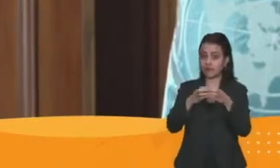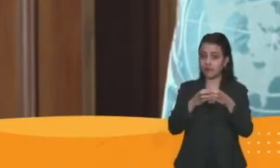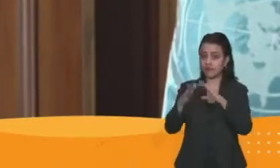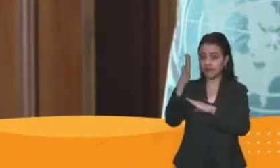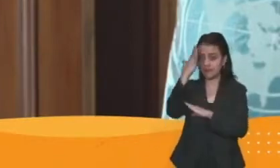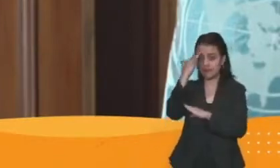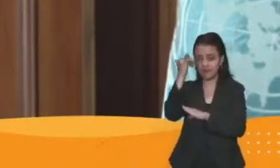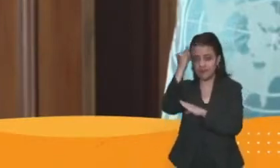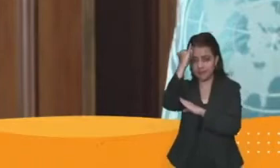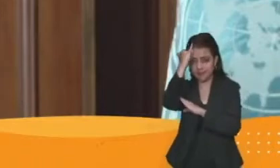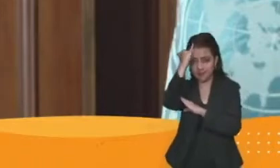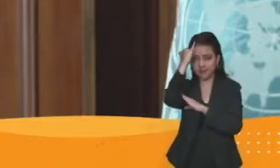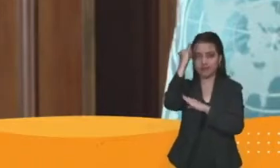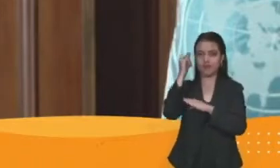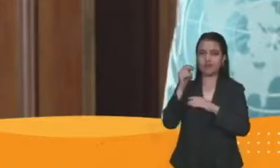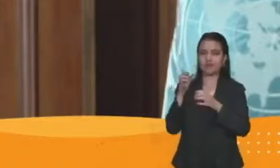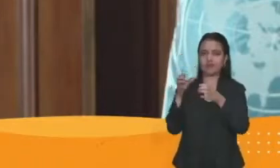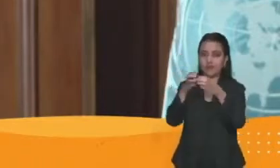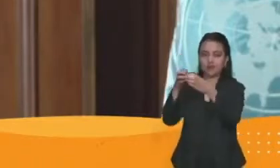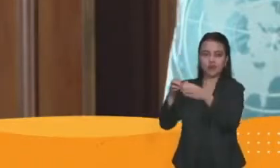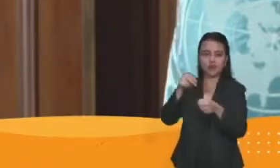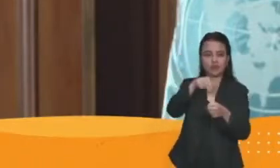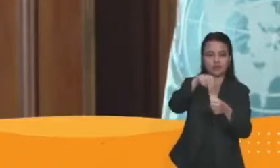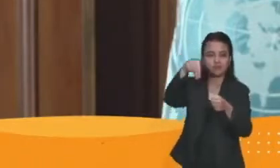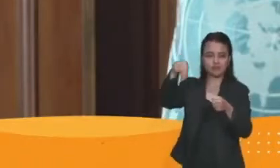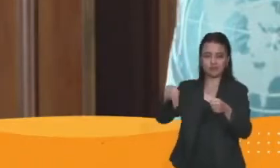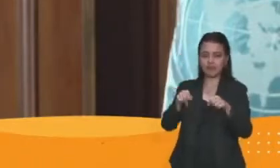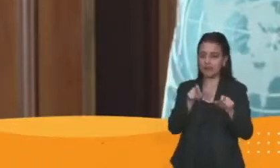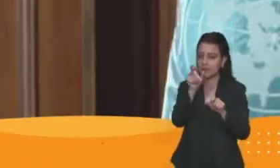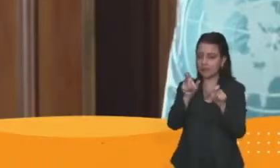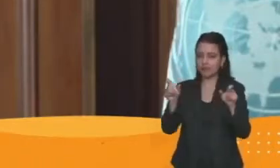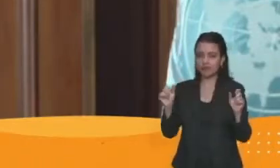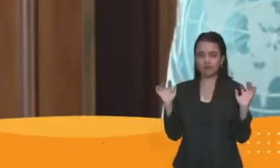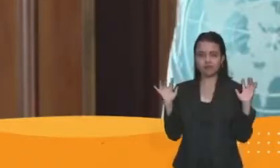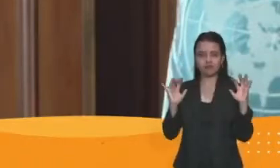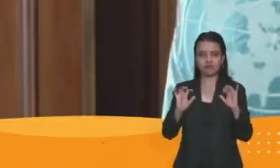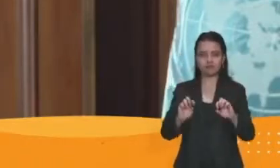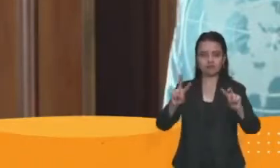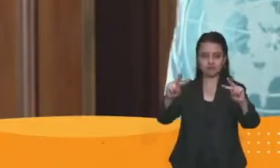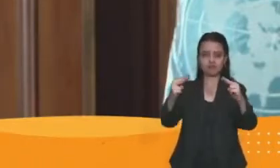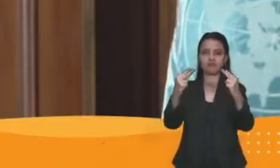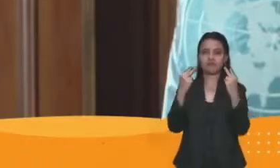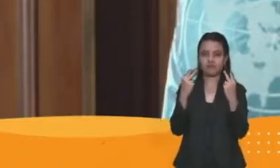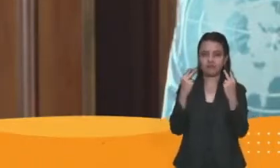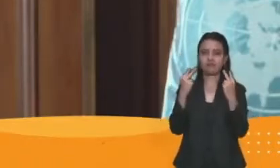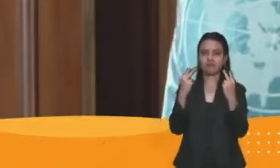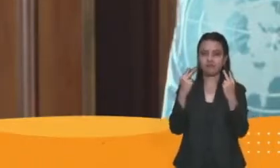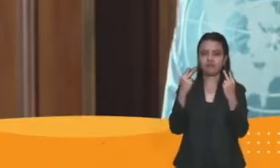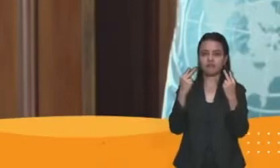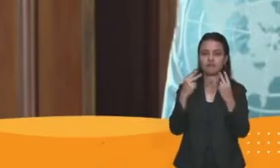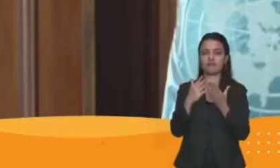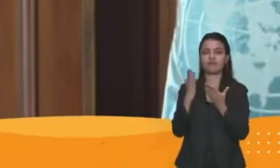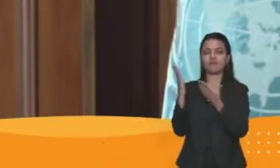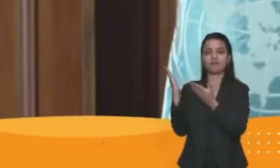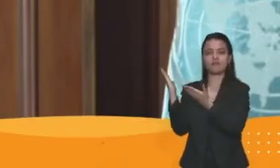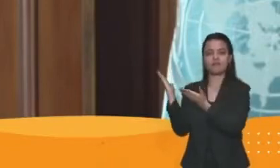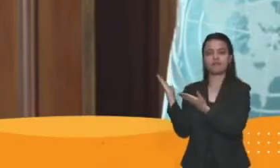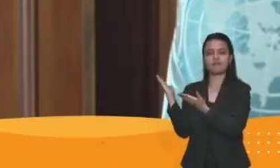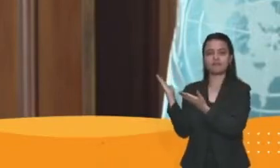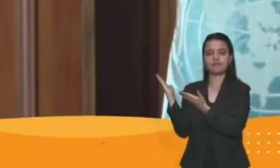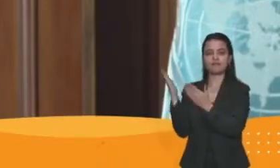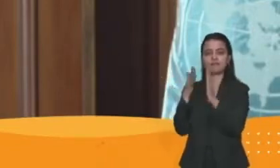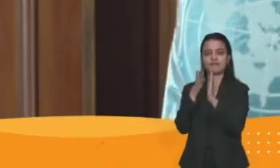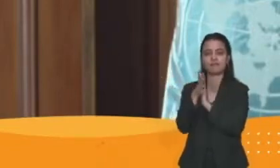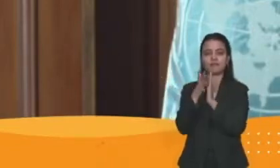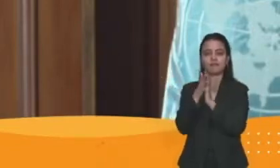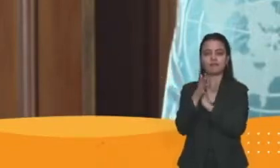la prensa y la sociedad civil. Igualmente a todos los asistentes a esta presentación de